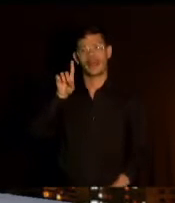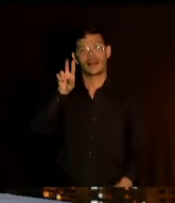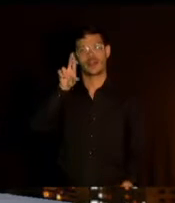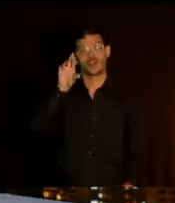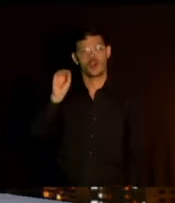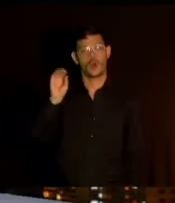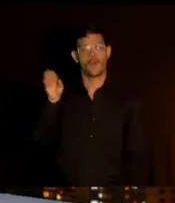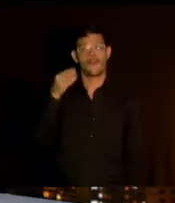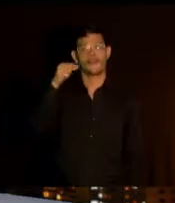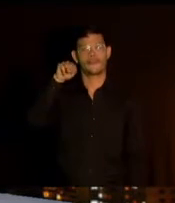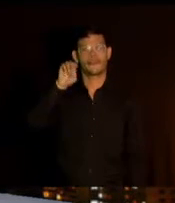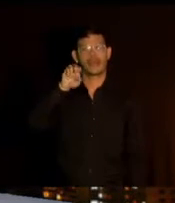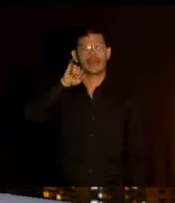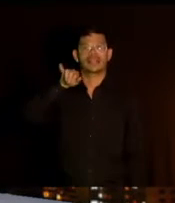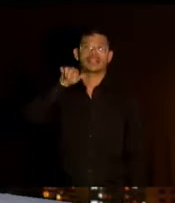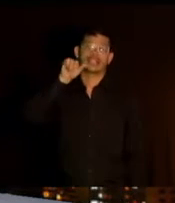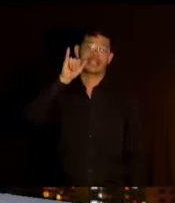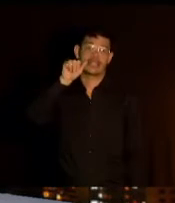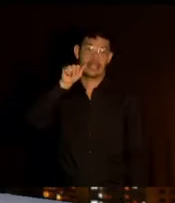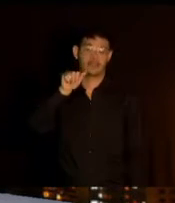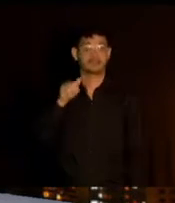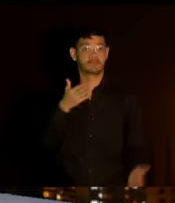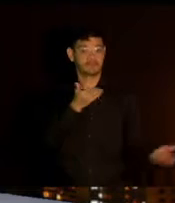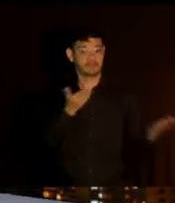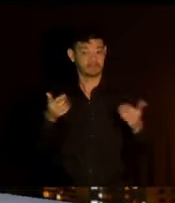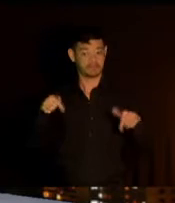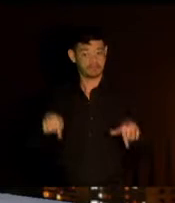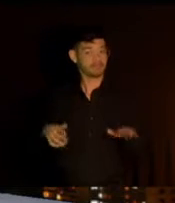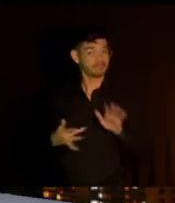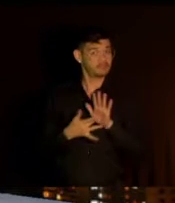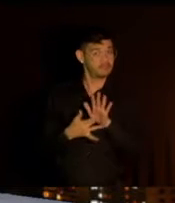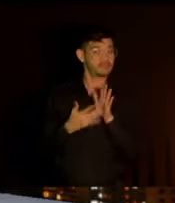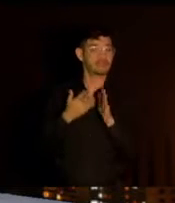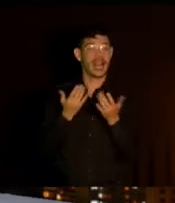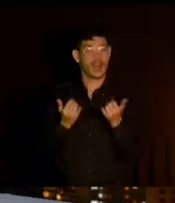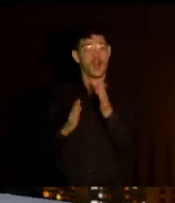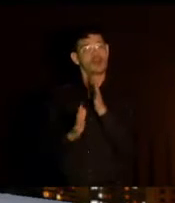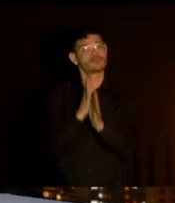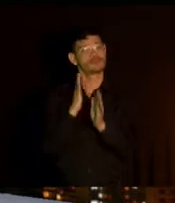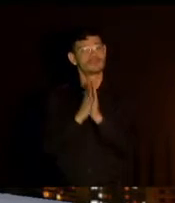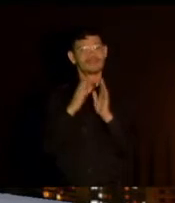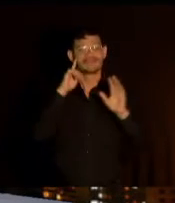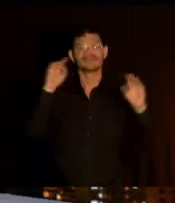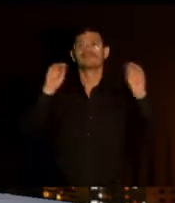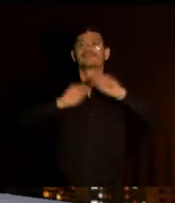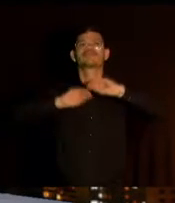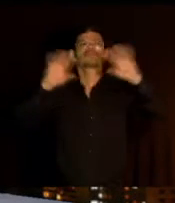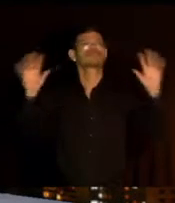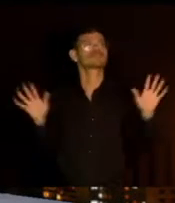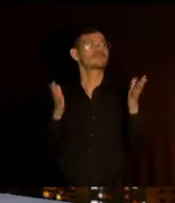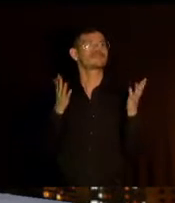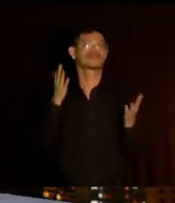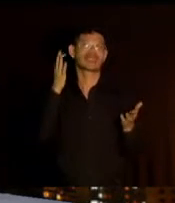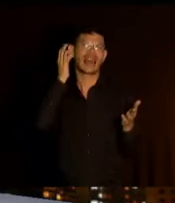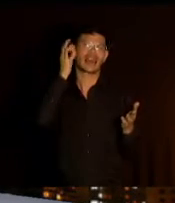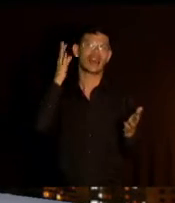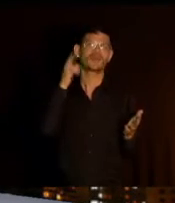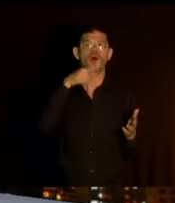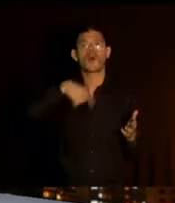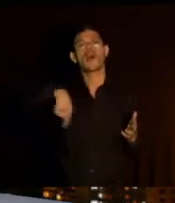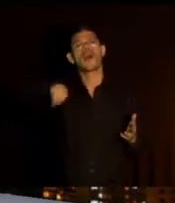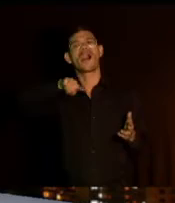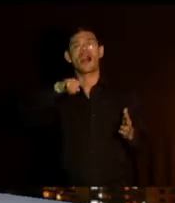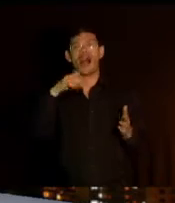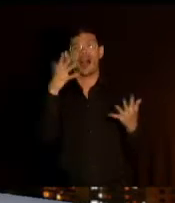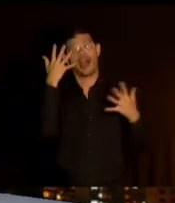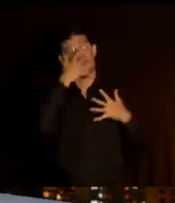este espacio, que es su espacio y que nos va a permitir aclarar todo este, de pronto, malentendidos que se han presentado